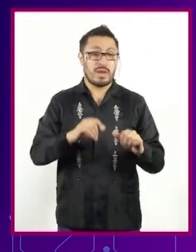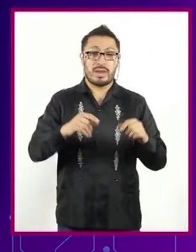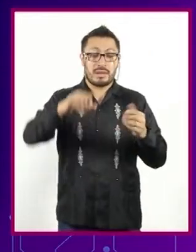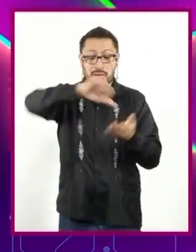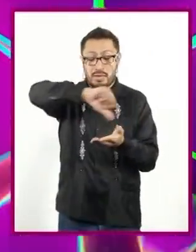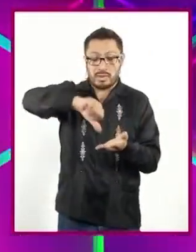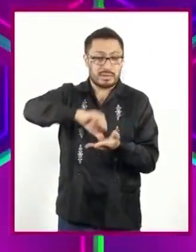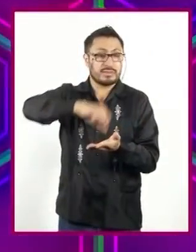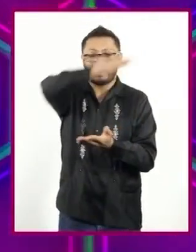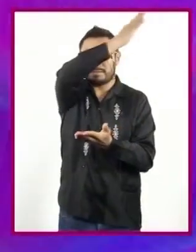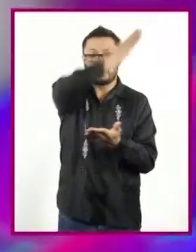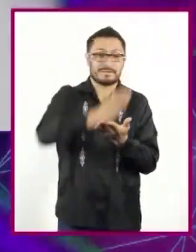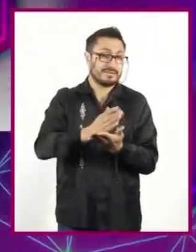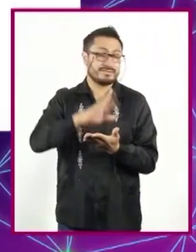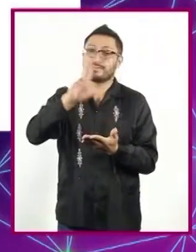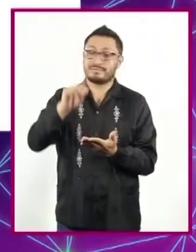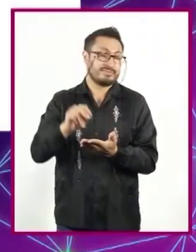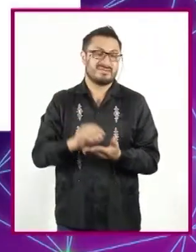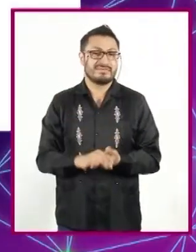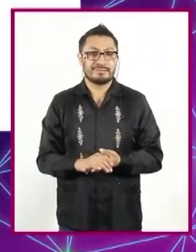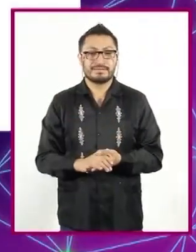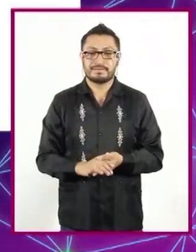de la base.